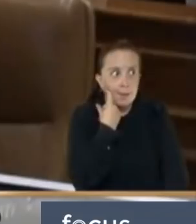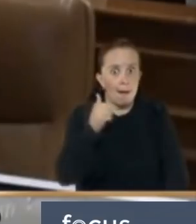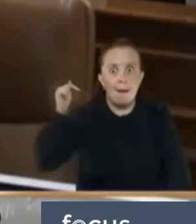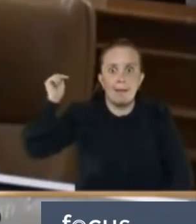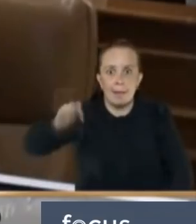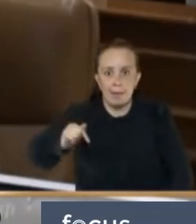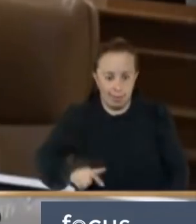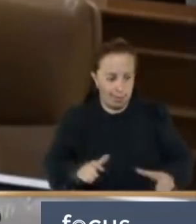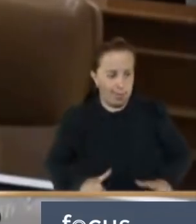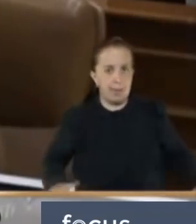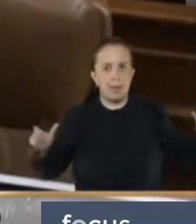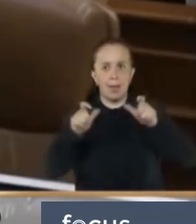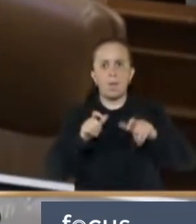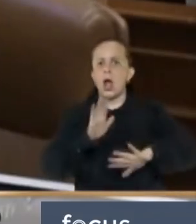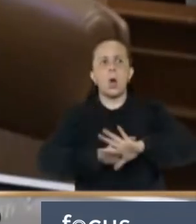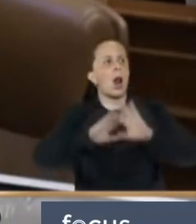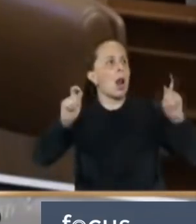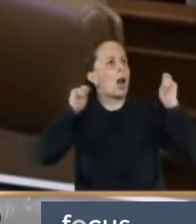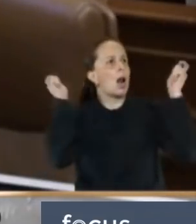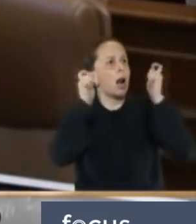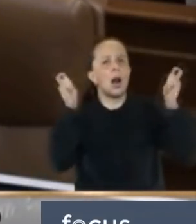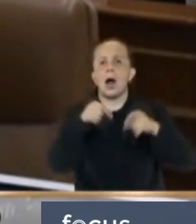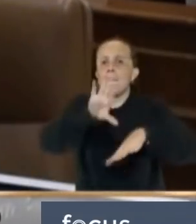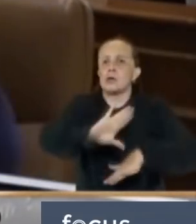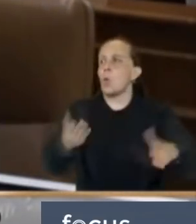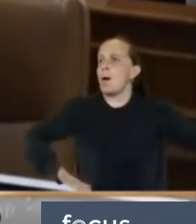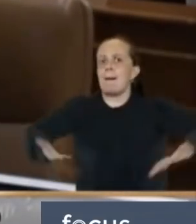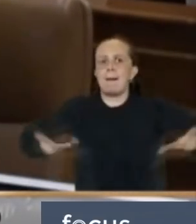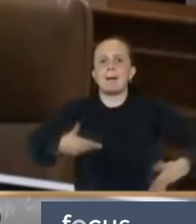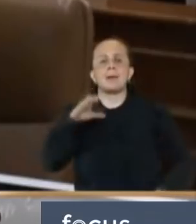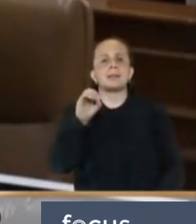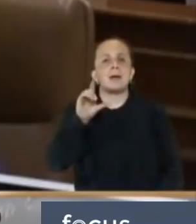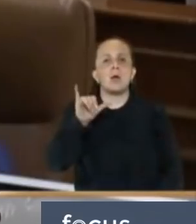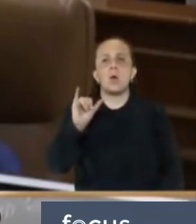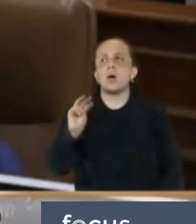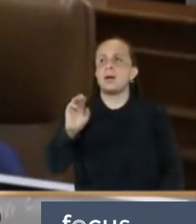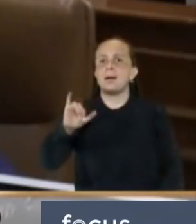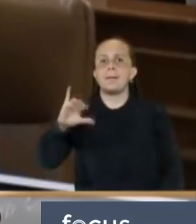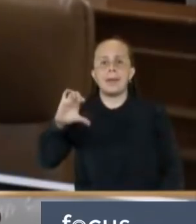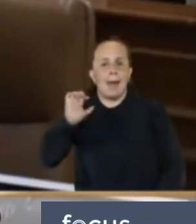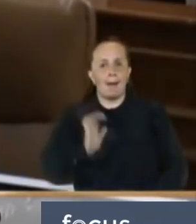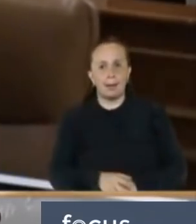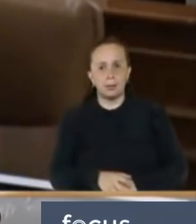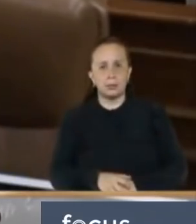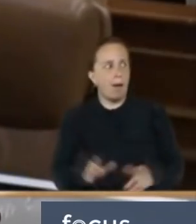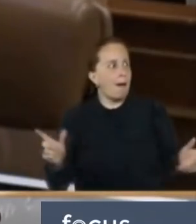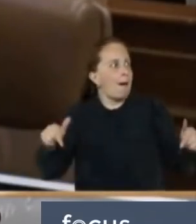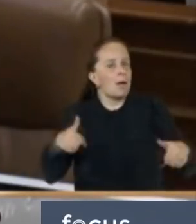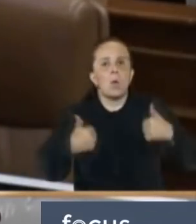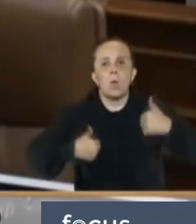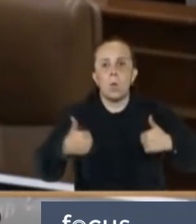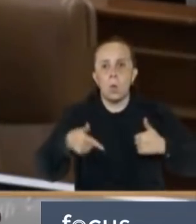que la venta de productos de supertiendas olímpica. Porque eso fue lo que se vio aquí, el poder